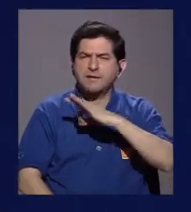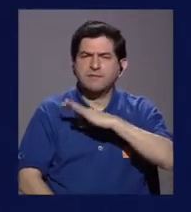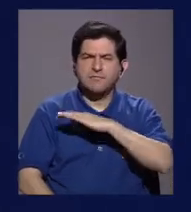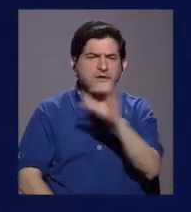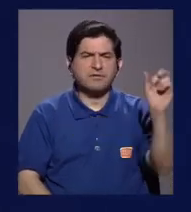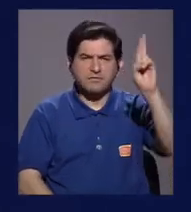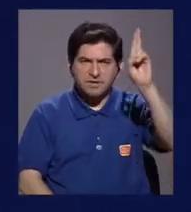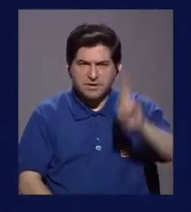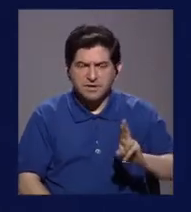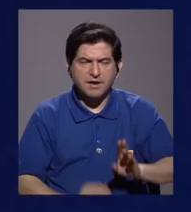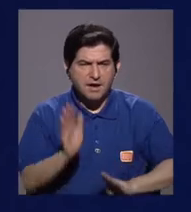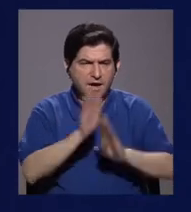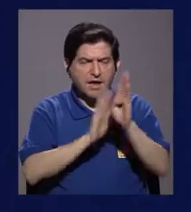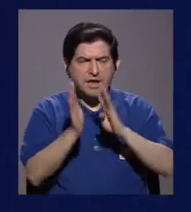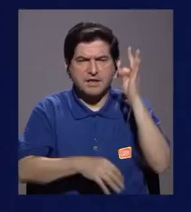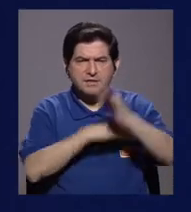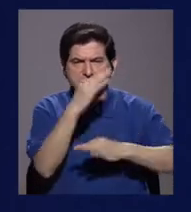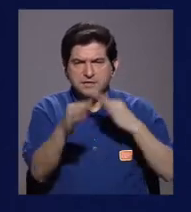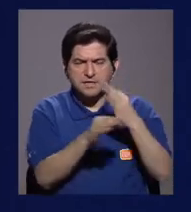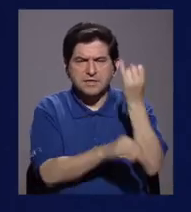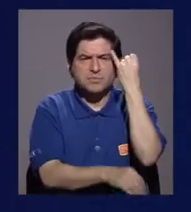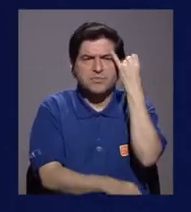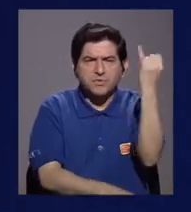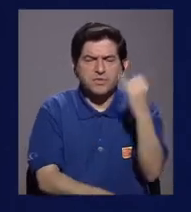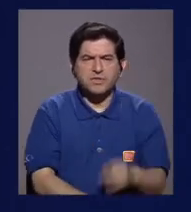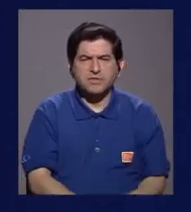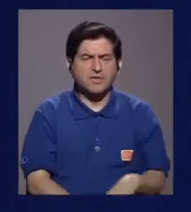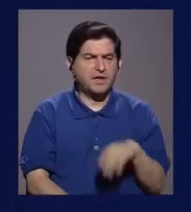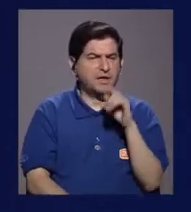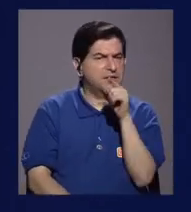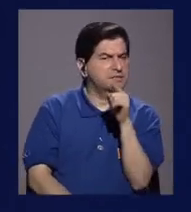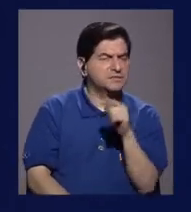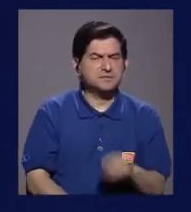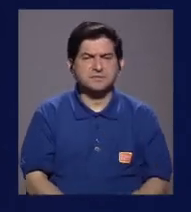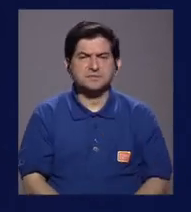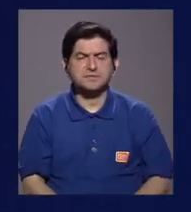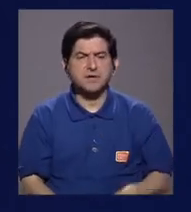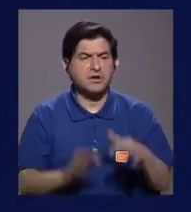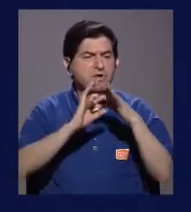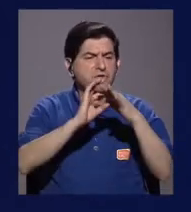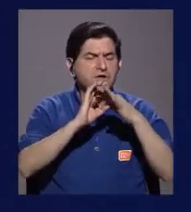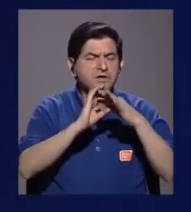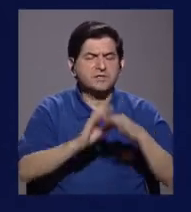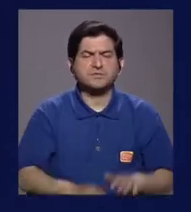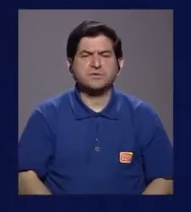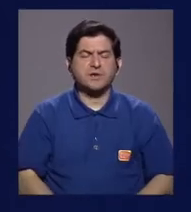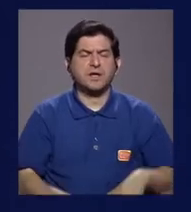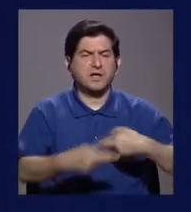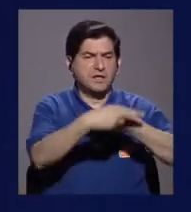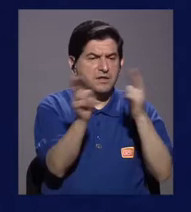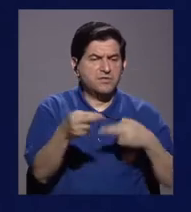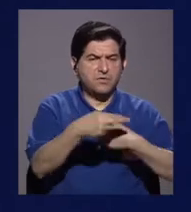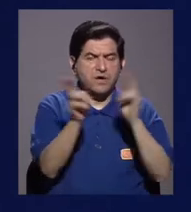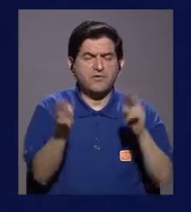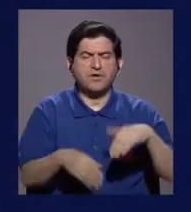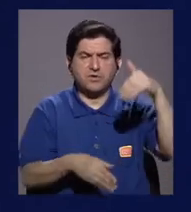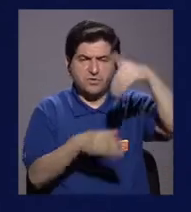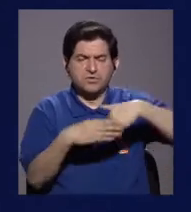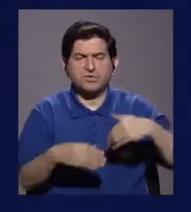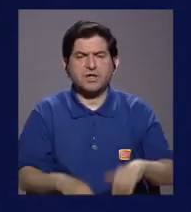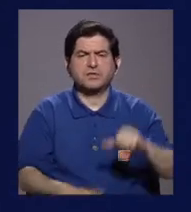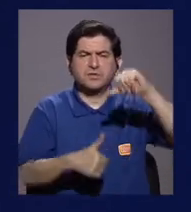cosas que es que es muy importante es que ya hemos hablado del pasado la situación de singapur que tiene probablemente